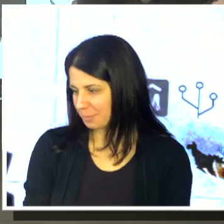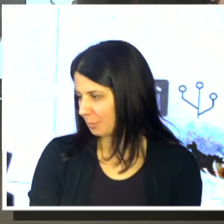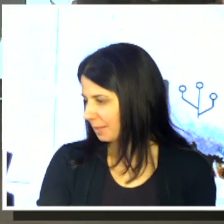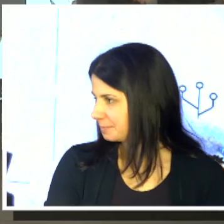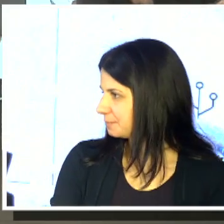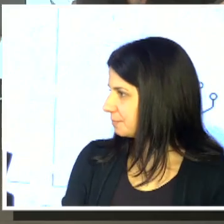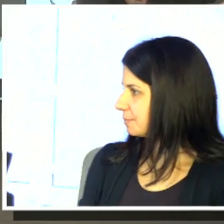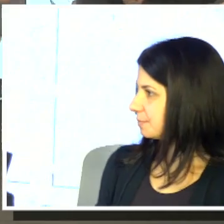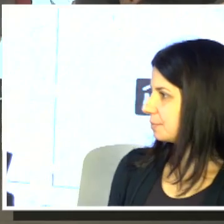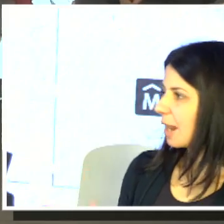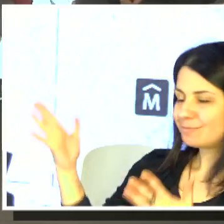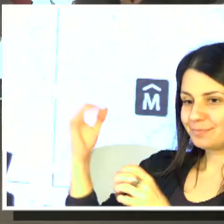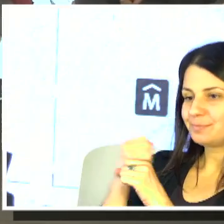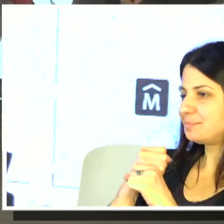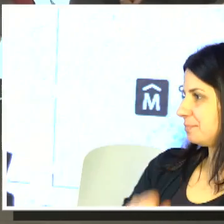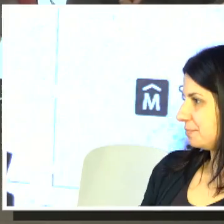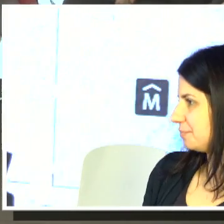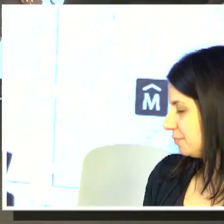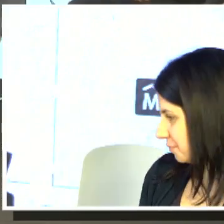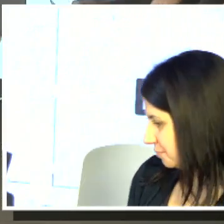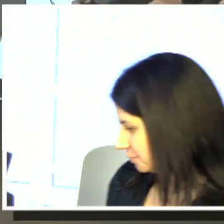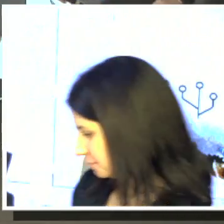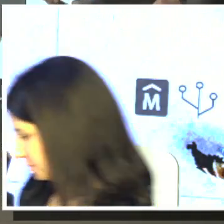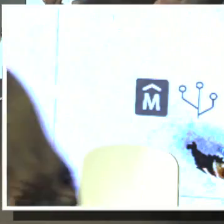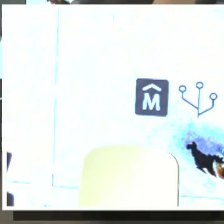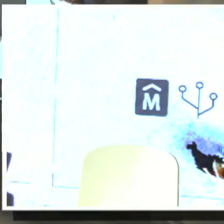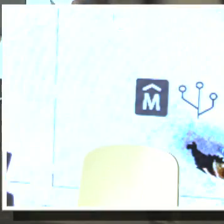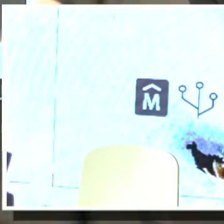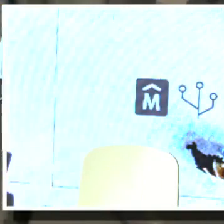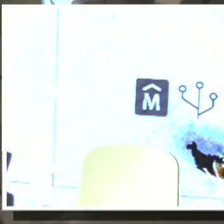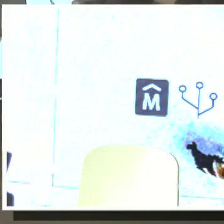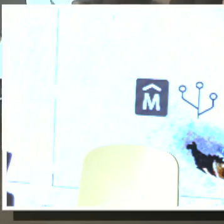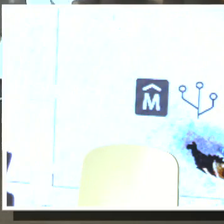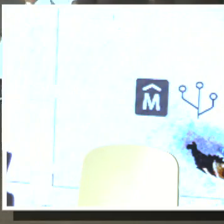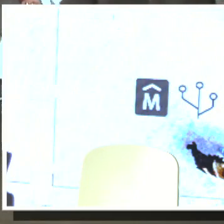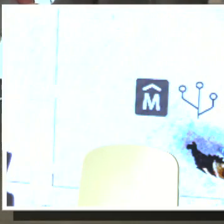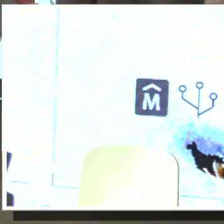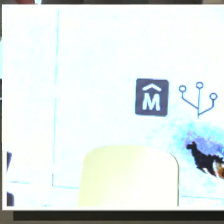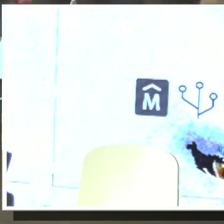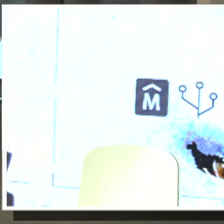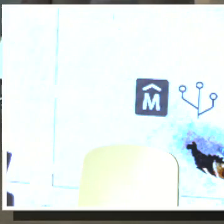Le damos un fuerte aplauso a los 6. Muchísimas gracias por la generosidad, por la profundidad